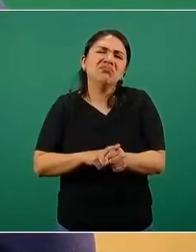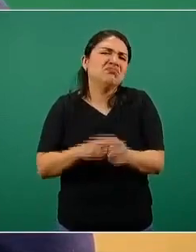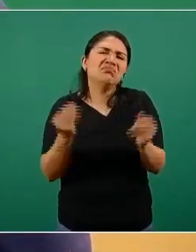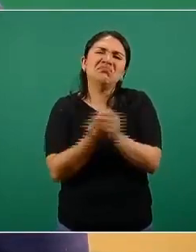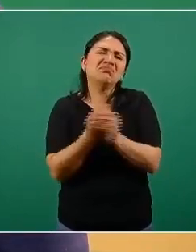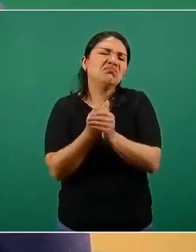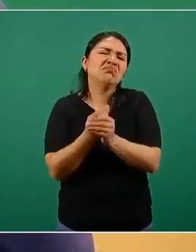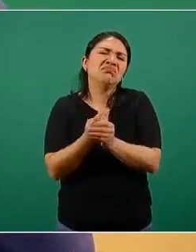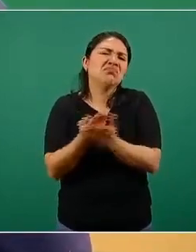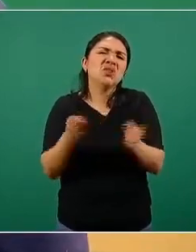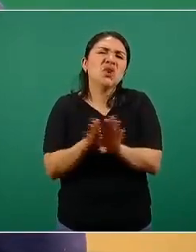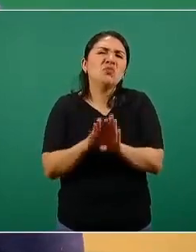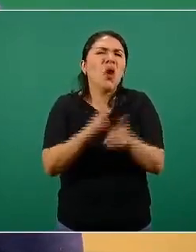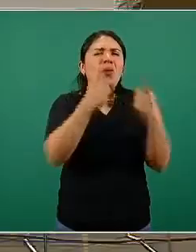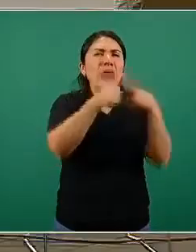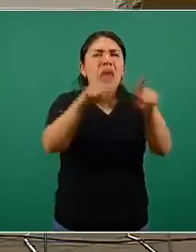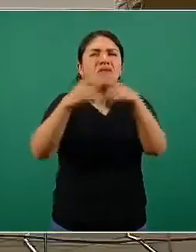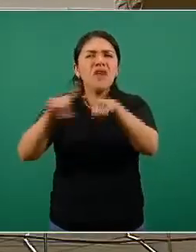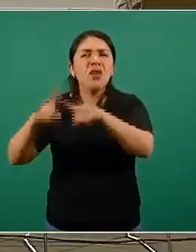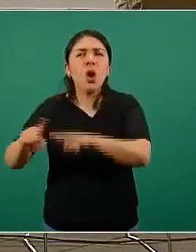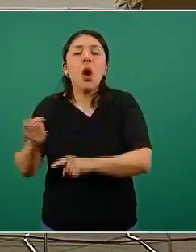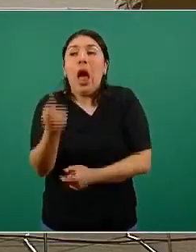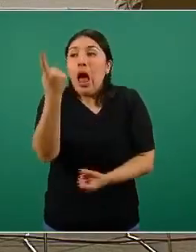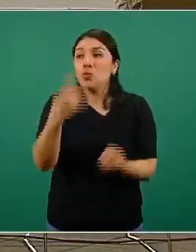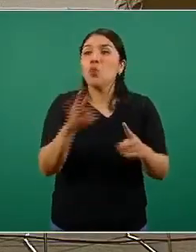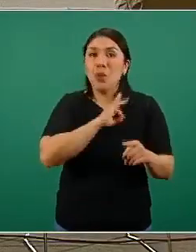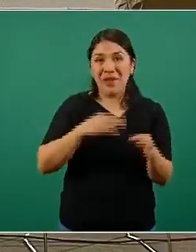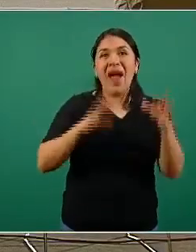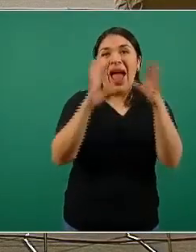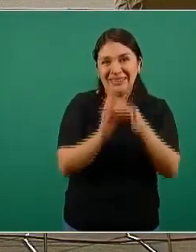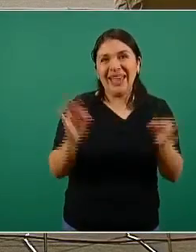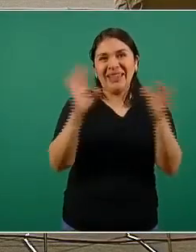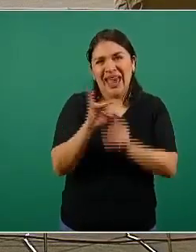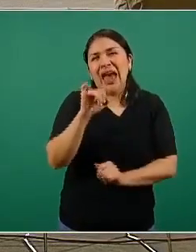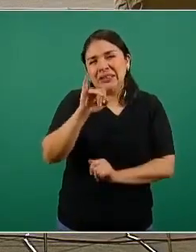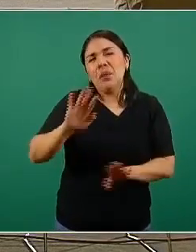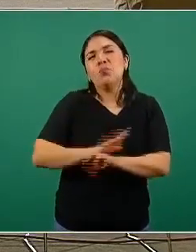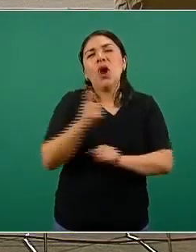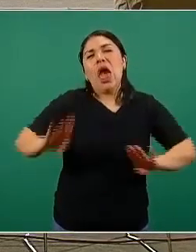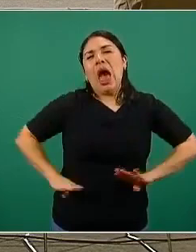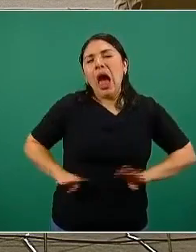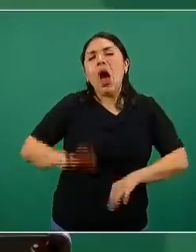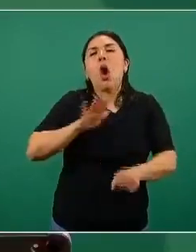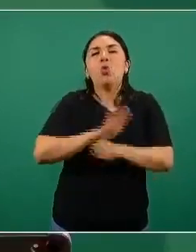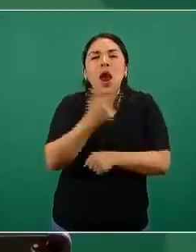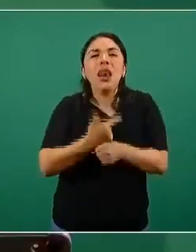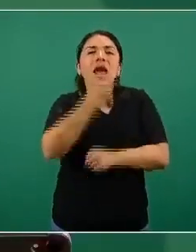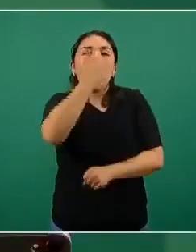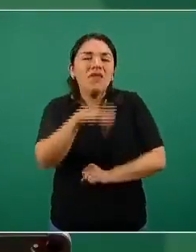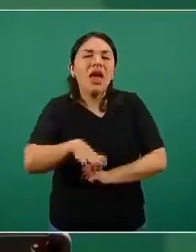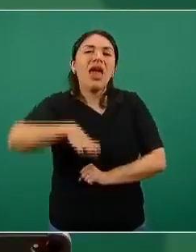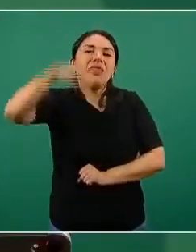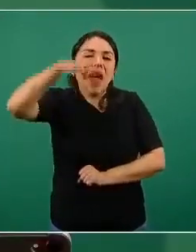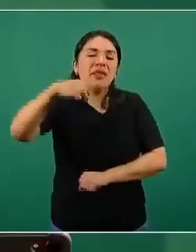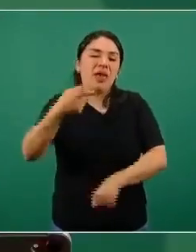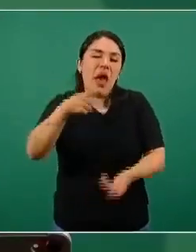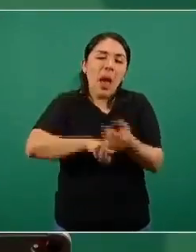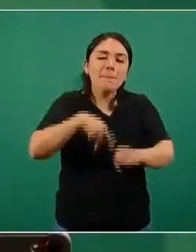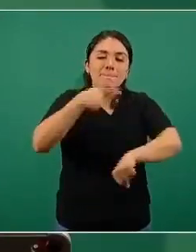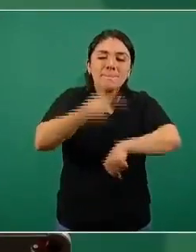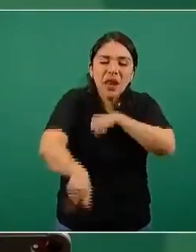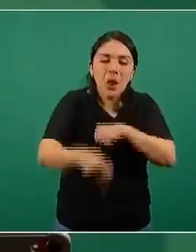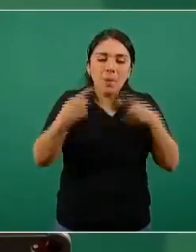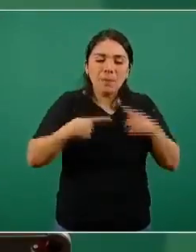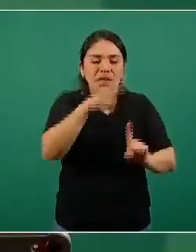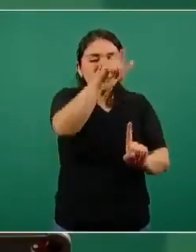dices, bueno, hay mucha de la variabilidad que podemos explicar, sí, y podemos explicarlo por los factores de riesgo, edad, podemos explicarlo